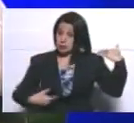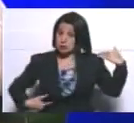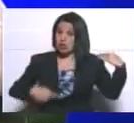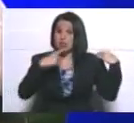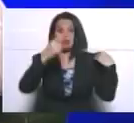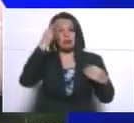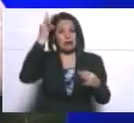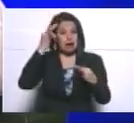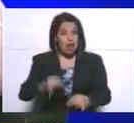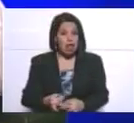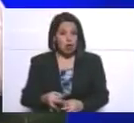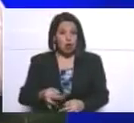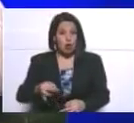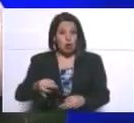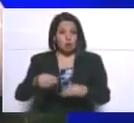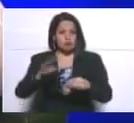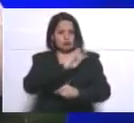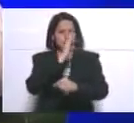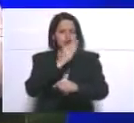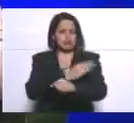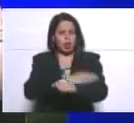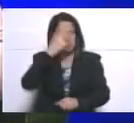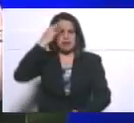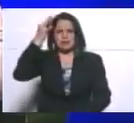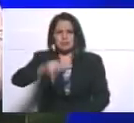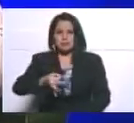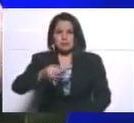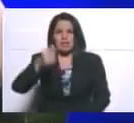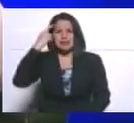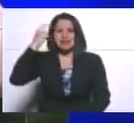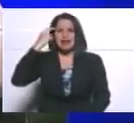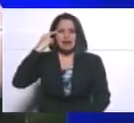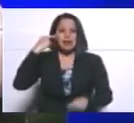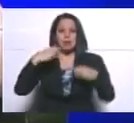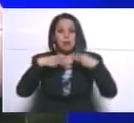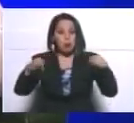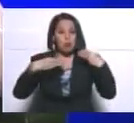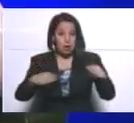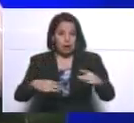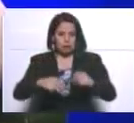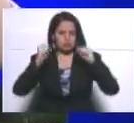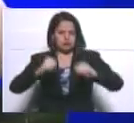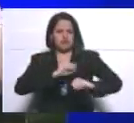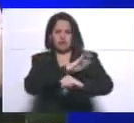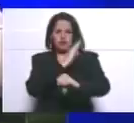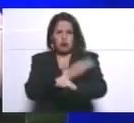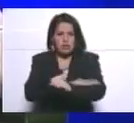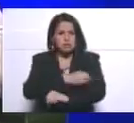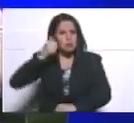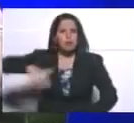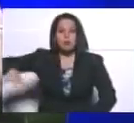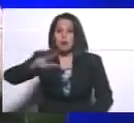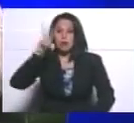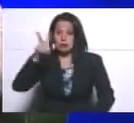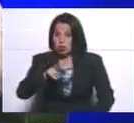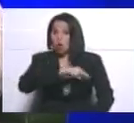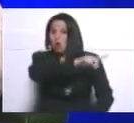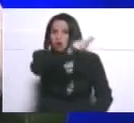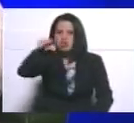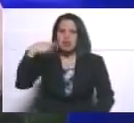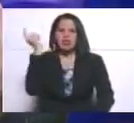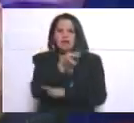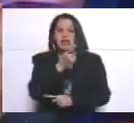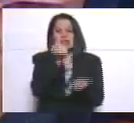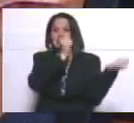en los poderes creativos del pueblo de Venezuela, creo en los saberes populares, creo en la firmeza del pueblo de Venezuela y lo convoco para la defensa del país.